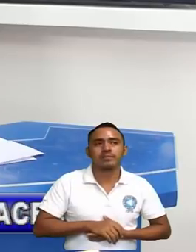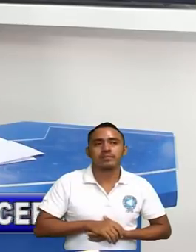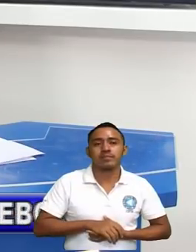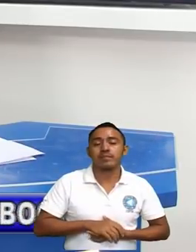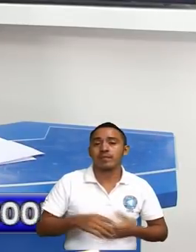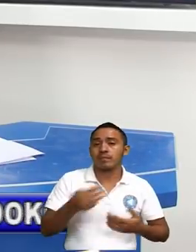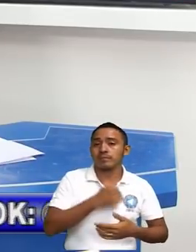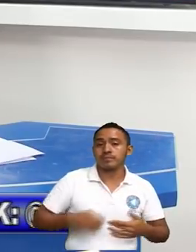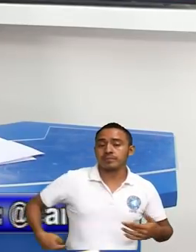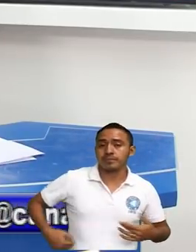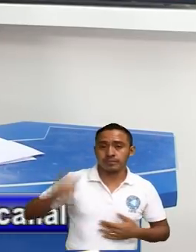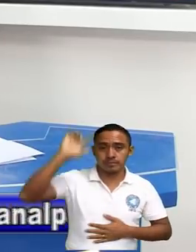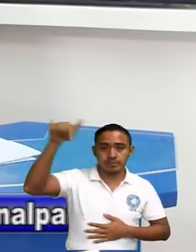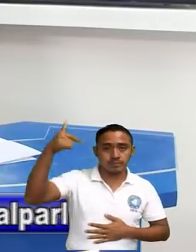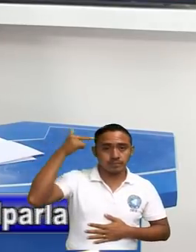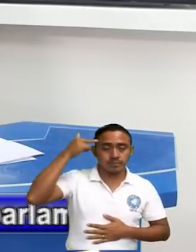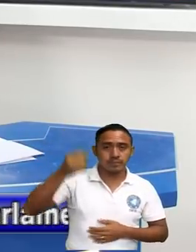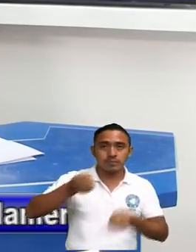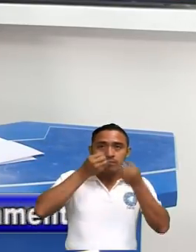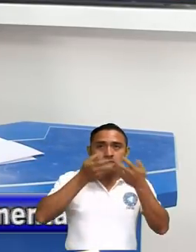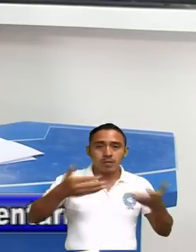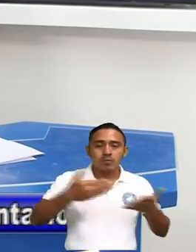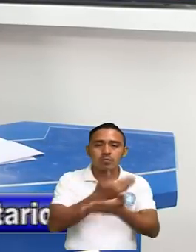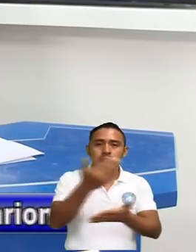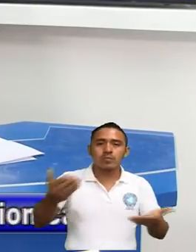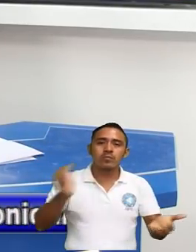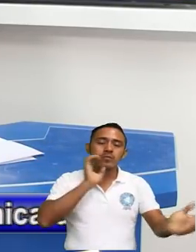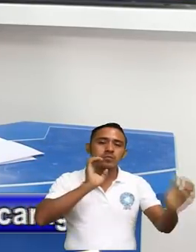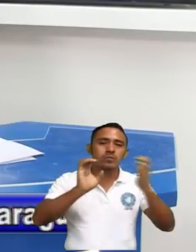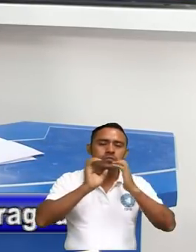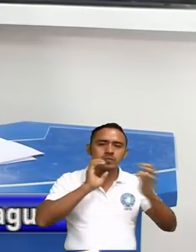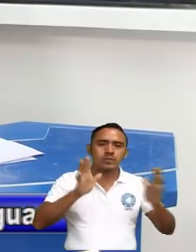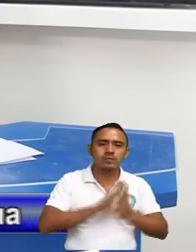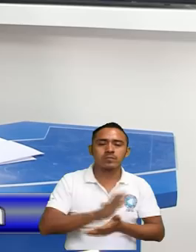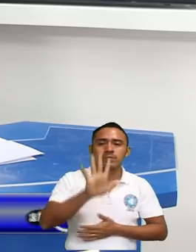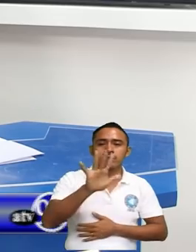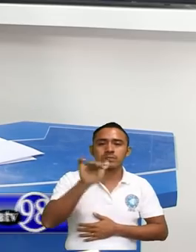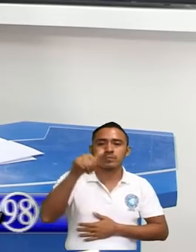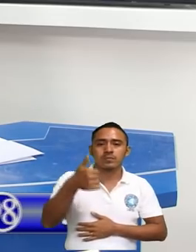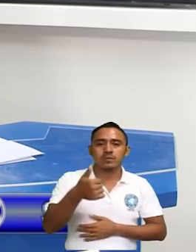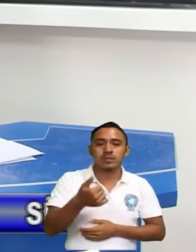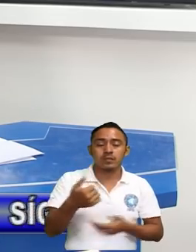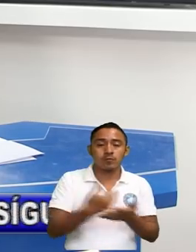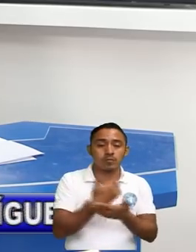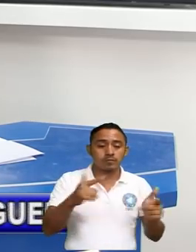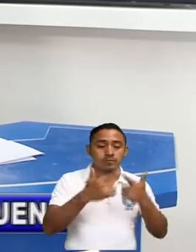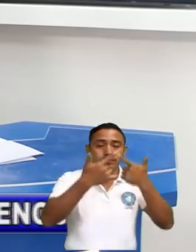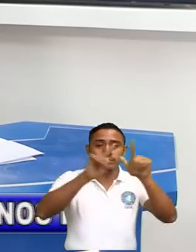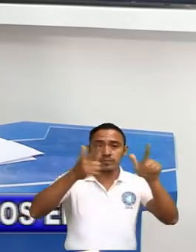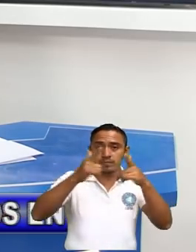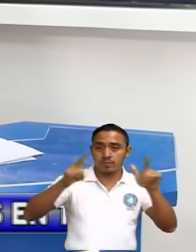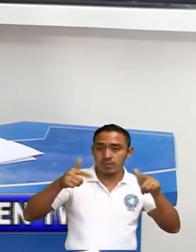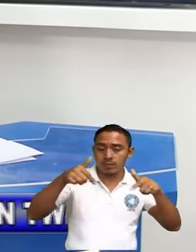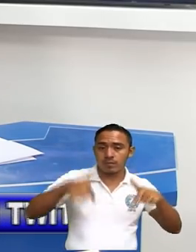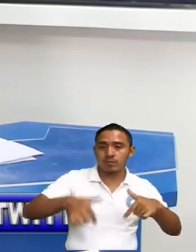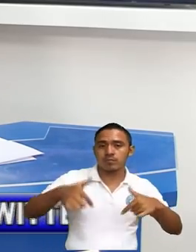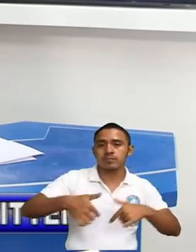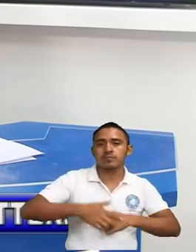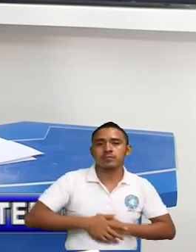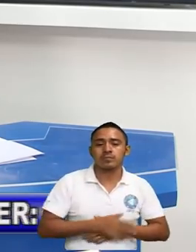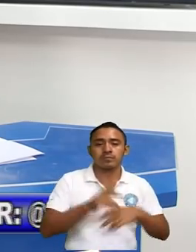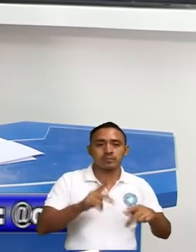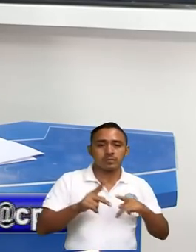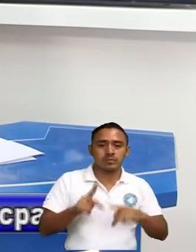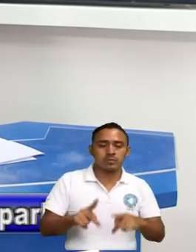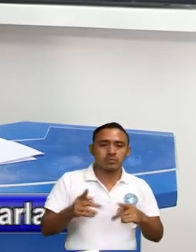El Ministerio de Gobernación emitió un nuevo comunicado sobre las 56 órdenes de libertad realizadas hoy a